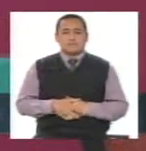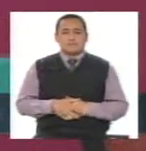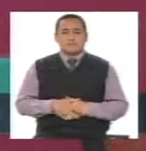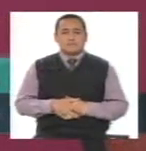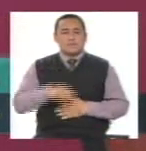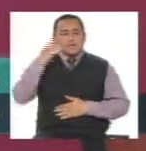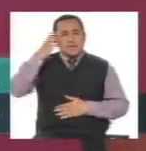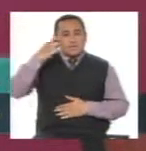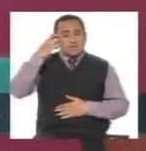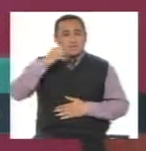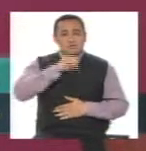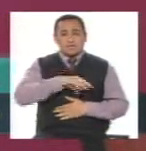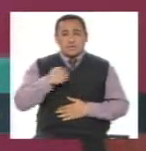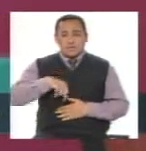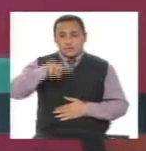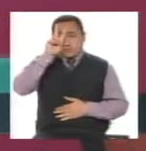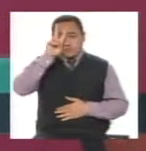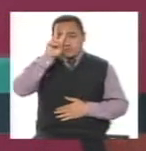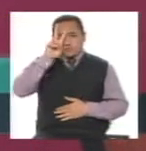La política social en el Perú